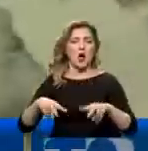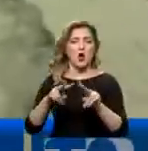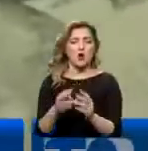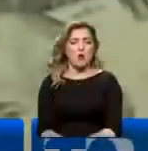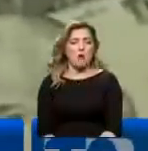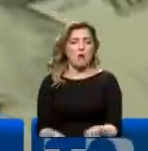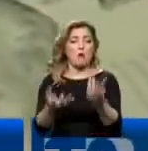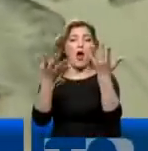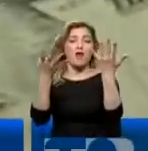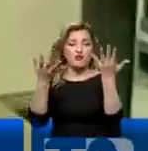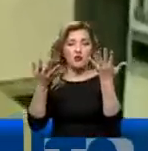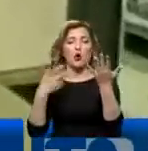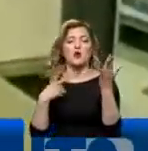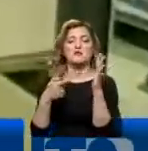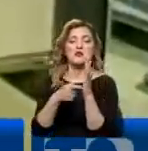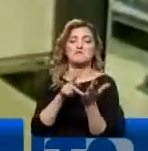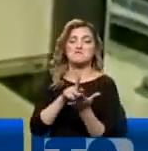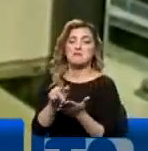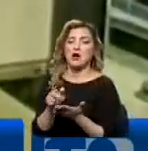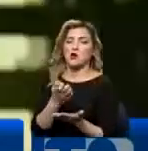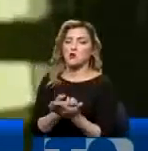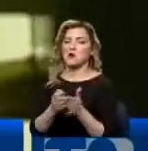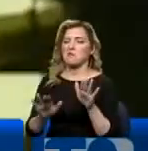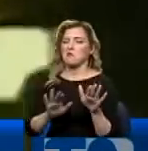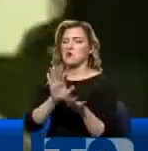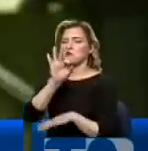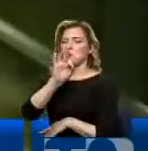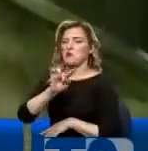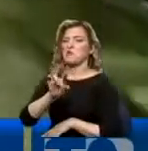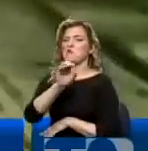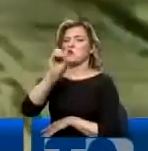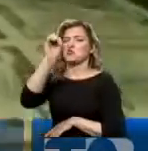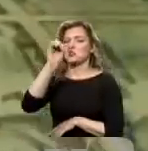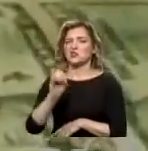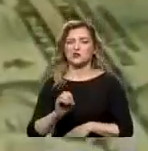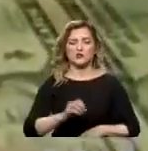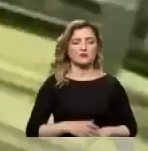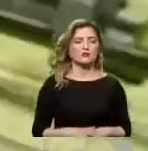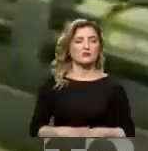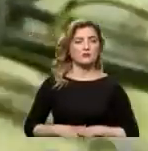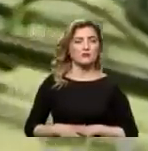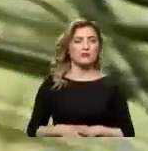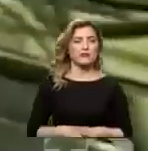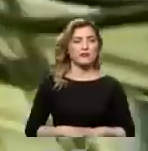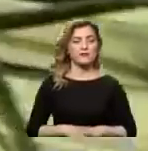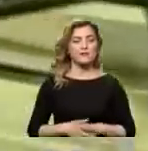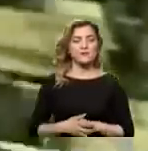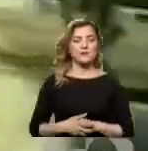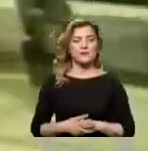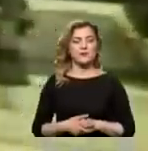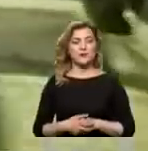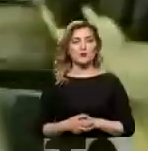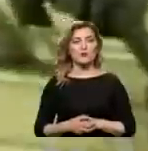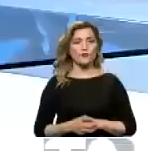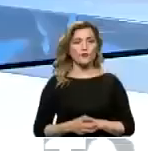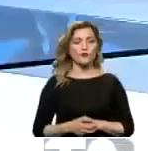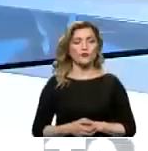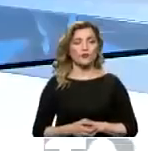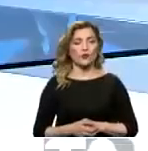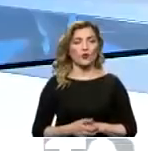interés, que según los economistas bordeará el 9%. En Quito, Freddy Paredes, 24